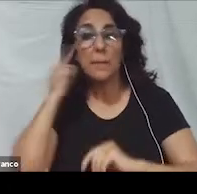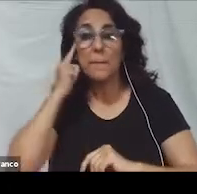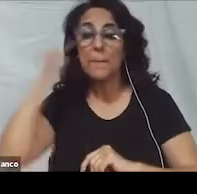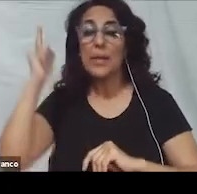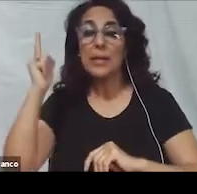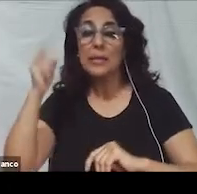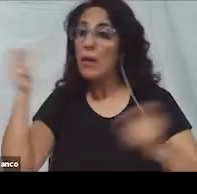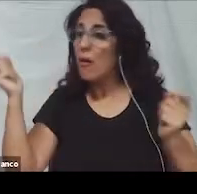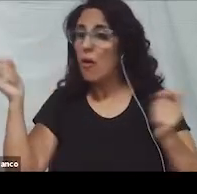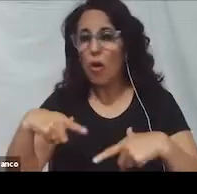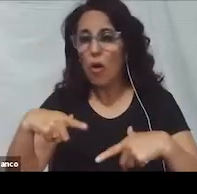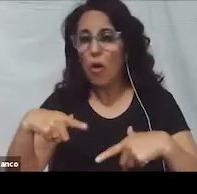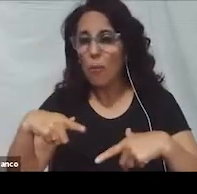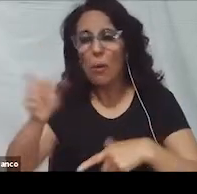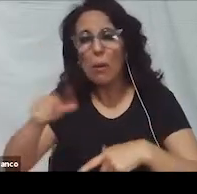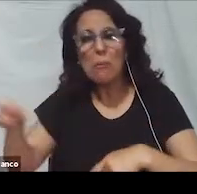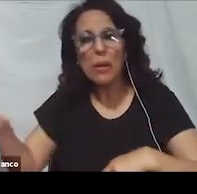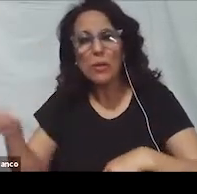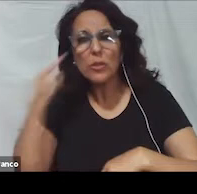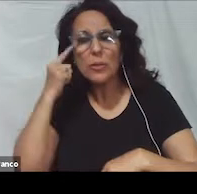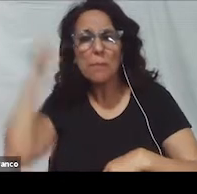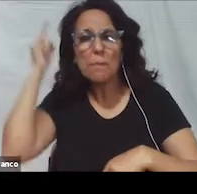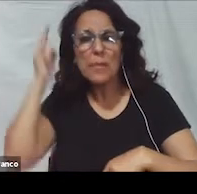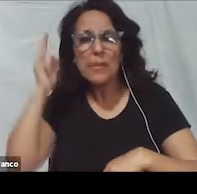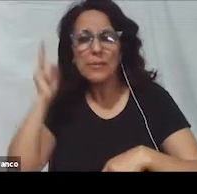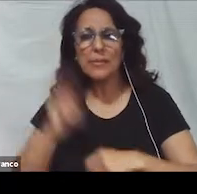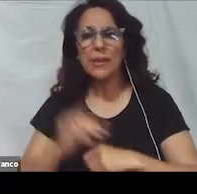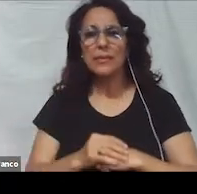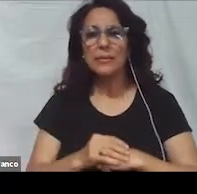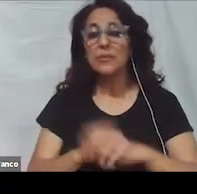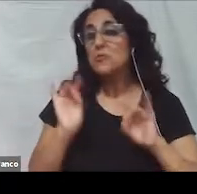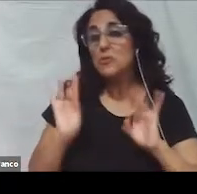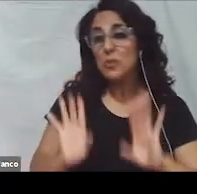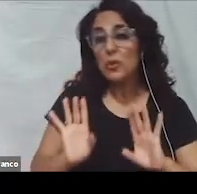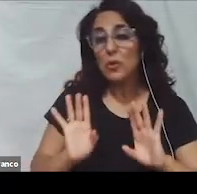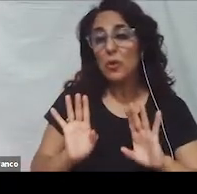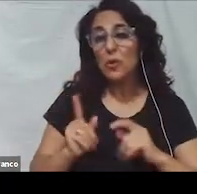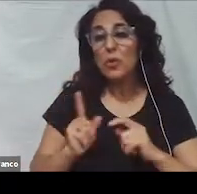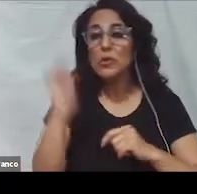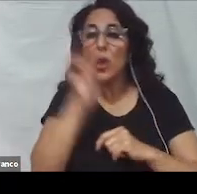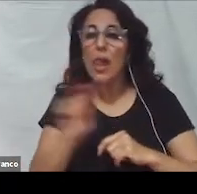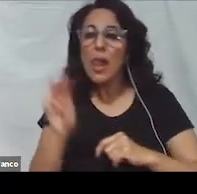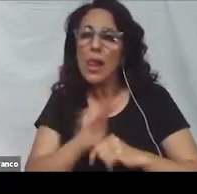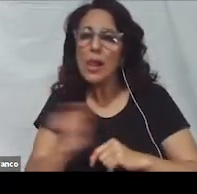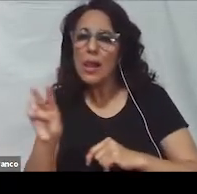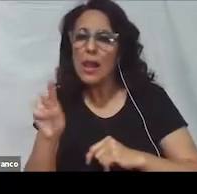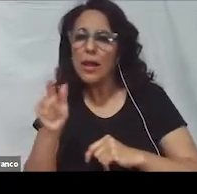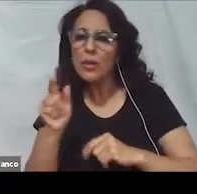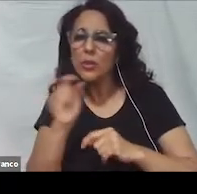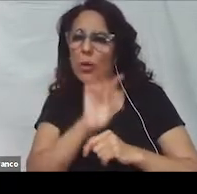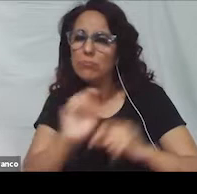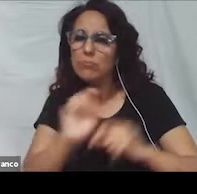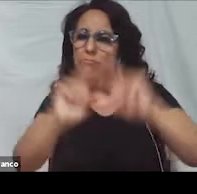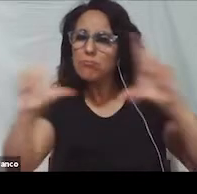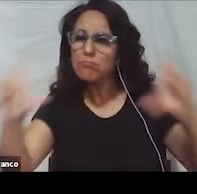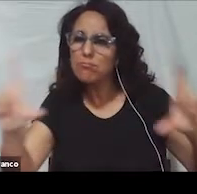pensar, o hay en el común colectivo, digamos, se piensa que el simple hecho de usar un lector de pantalla nos